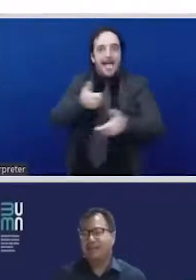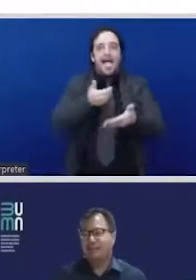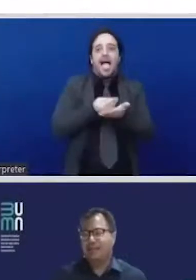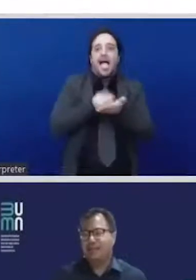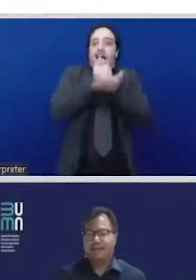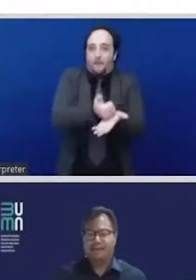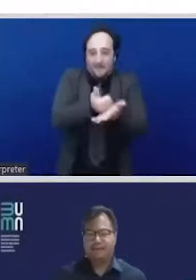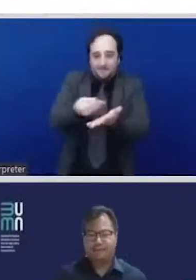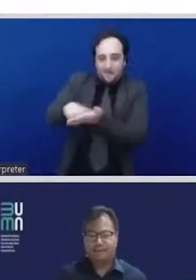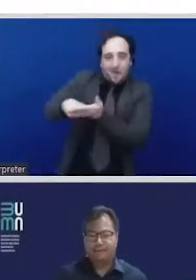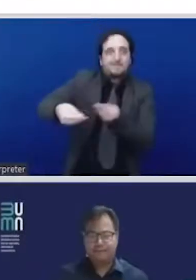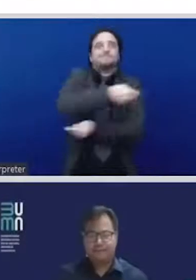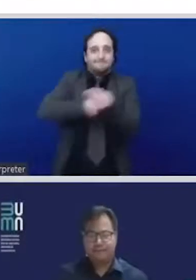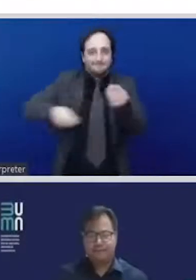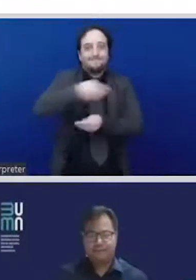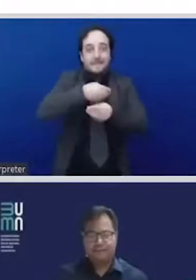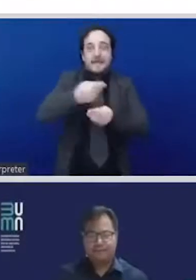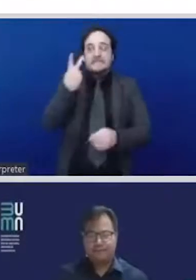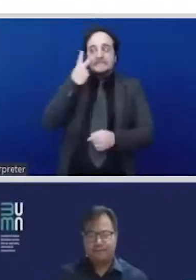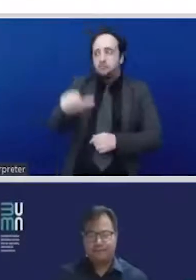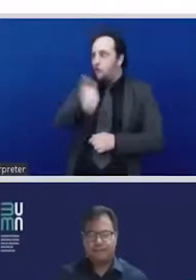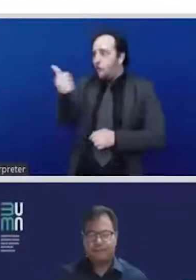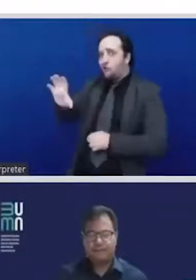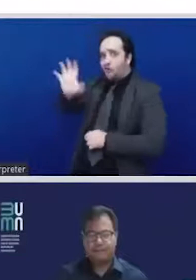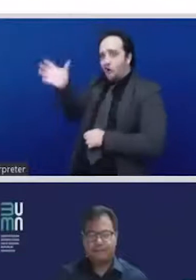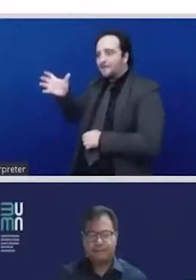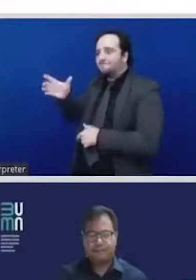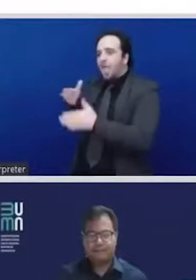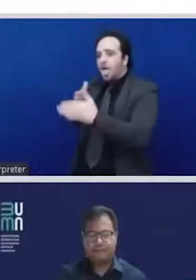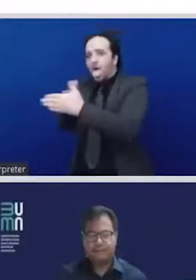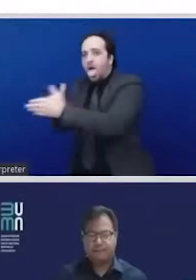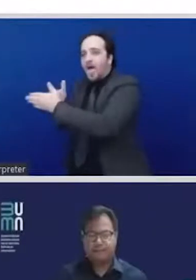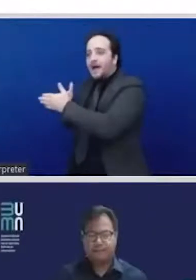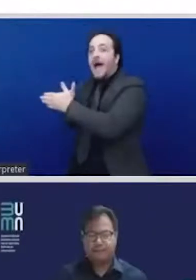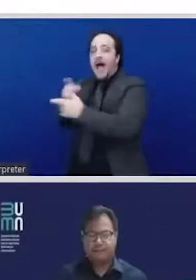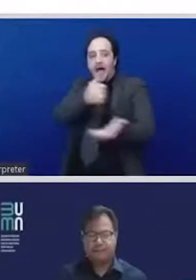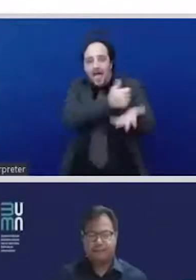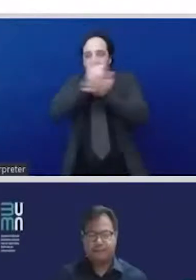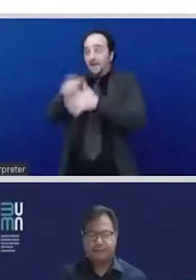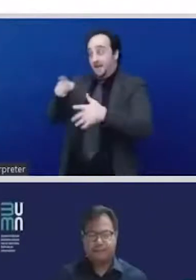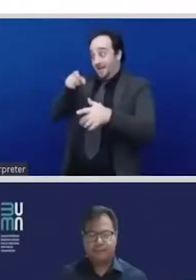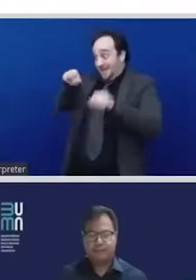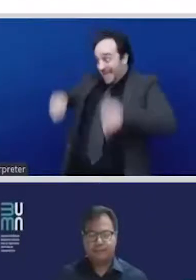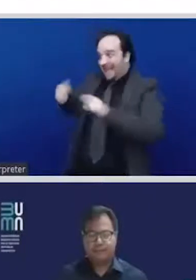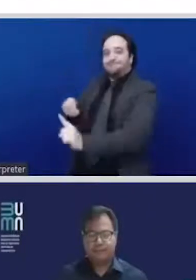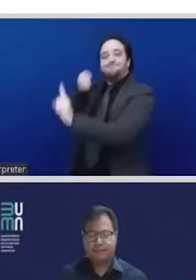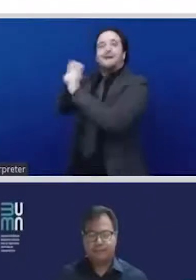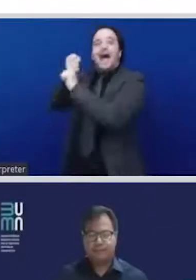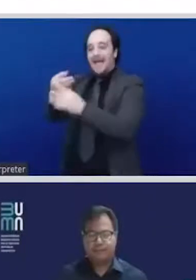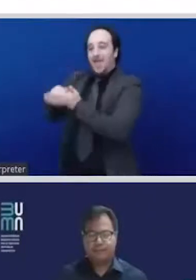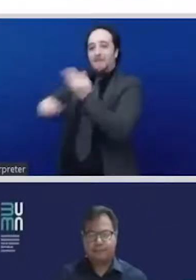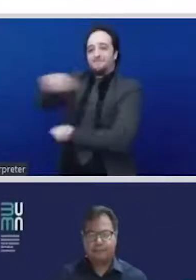estímulo fiscal, y poder justamente avanzar hacia una recuperación que proteja el empleo y los ingresos de las mujeres